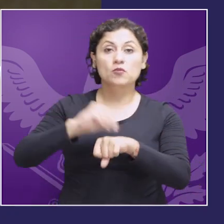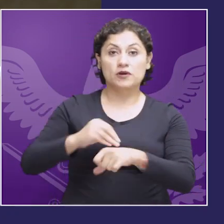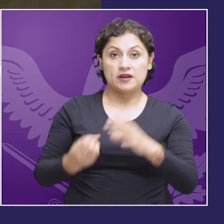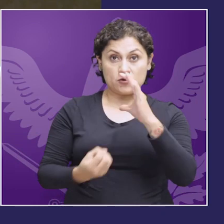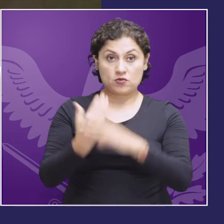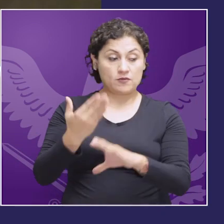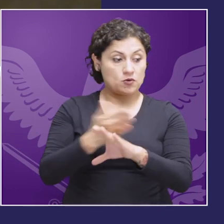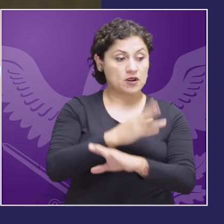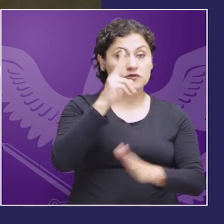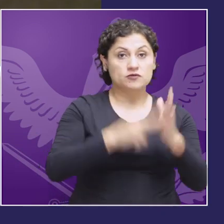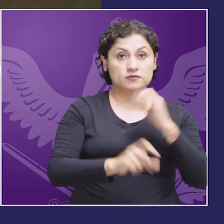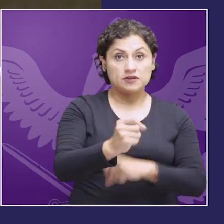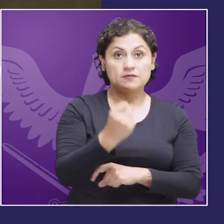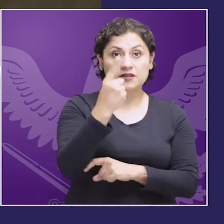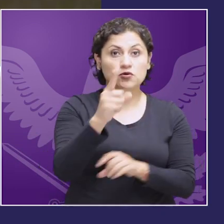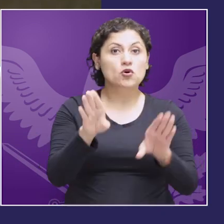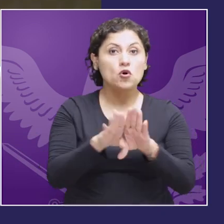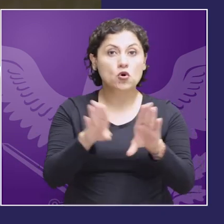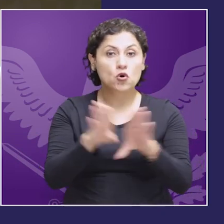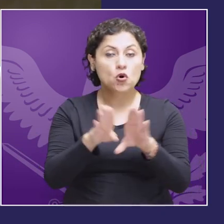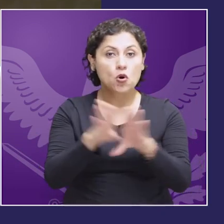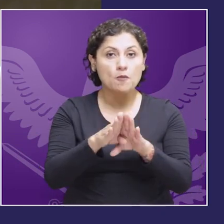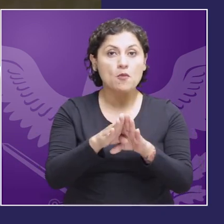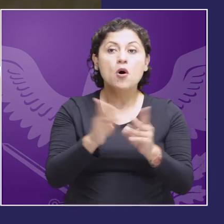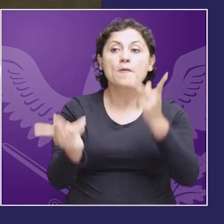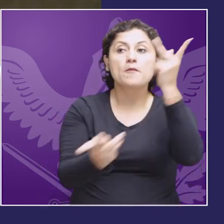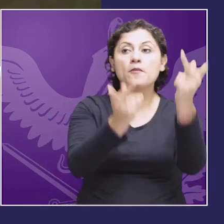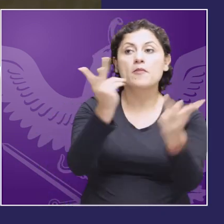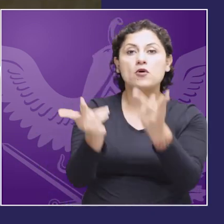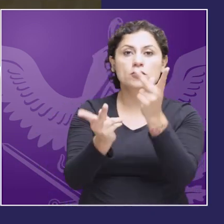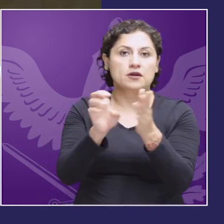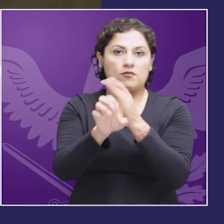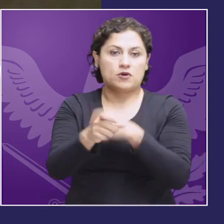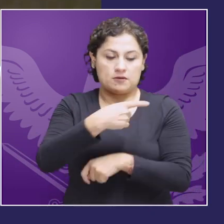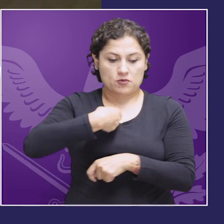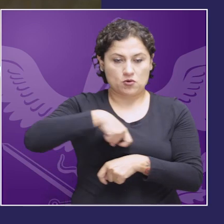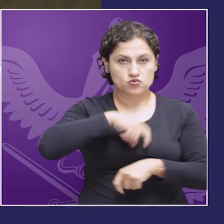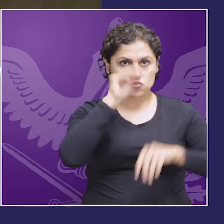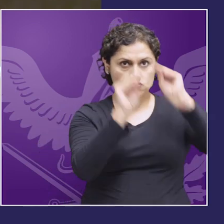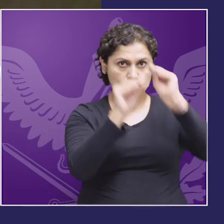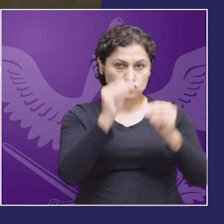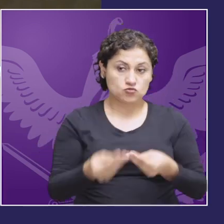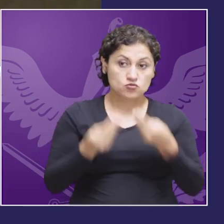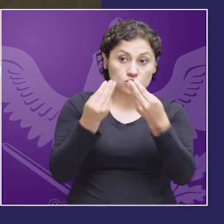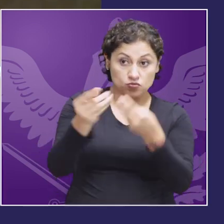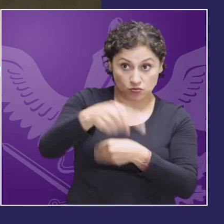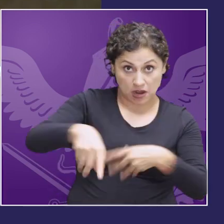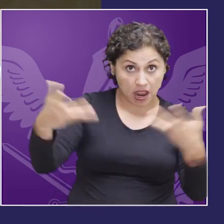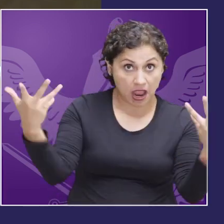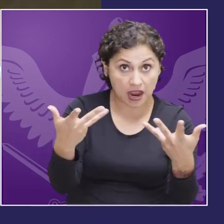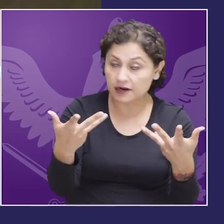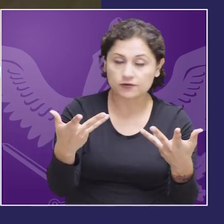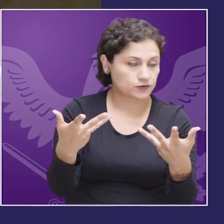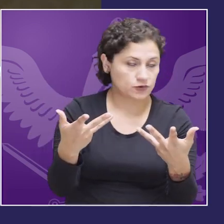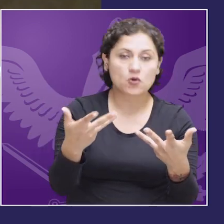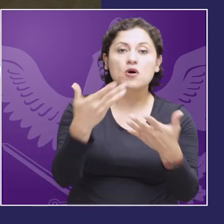nosotros decir los estándares, aquí están, aplíquenlos, sino de dialogar con las personas operadoras, con fiscales, defensores, defensoras,